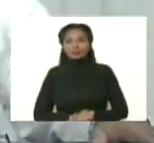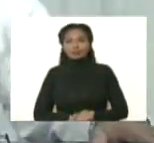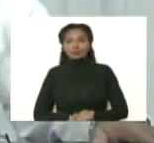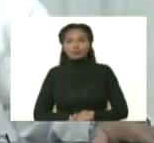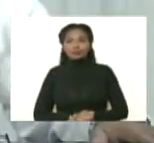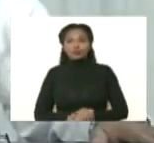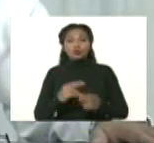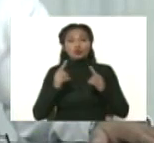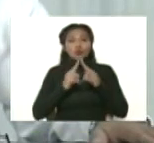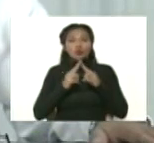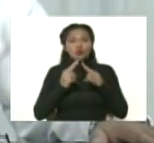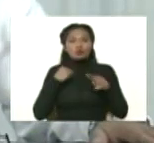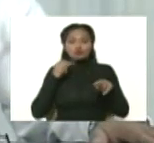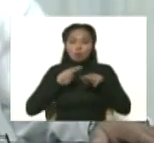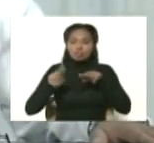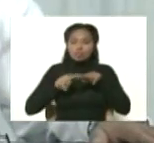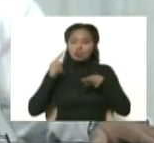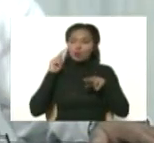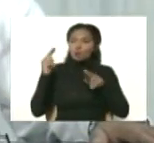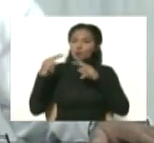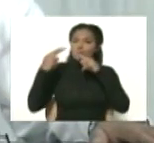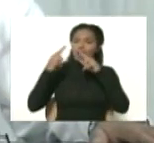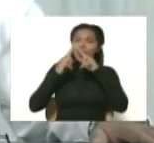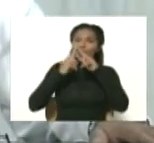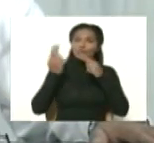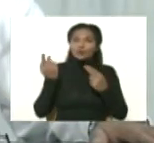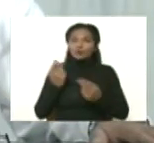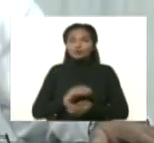La conozco desde que yo era un niño.